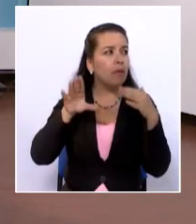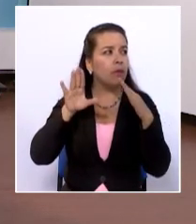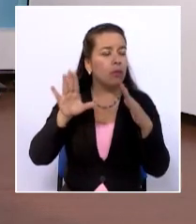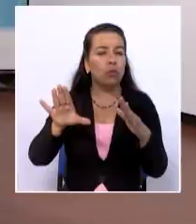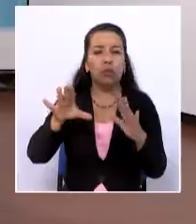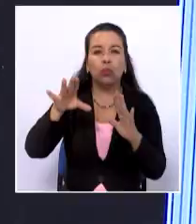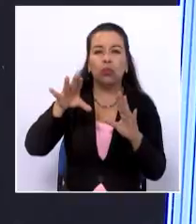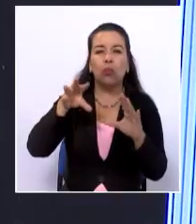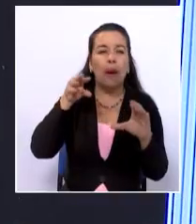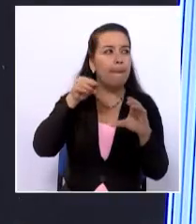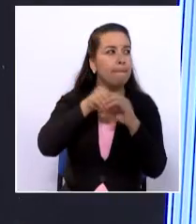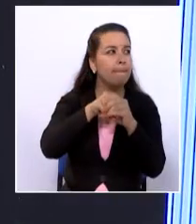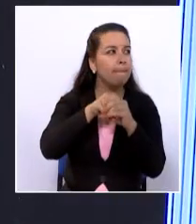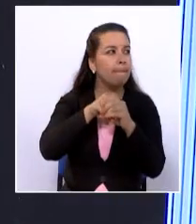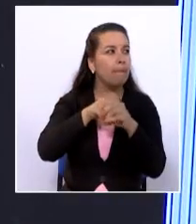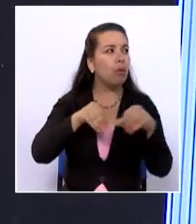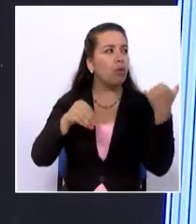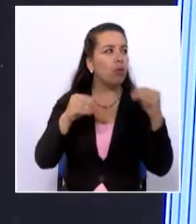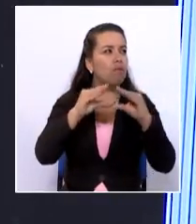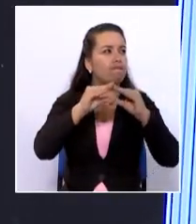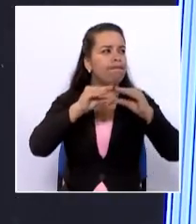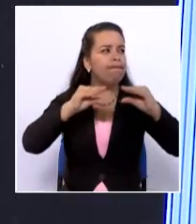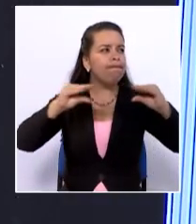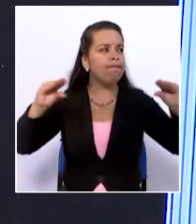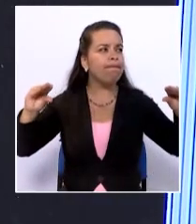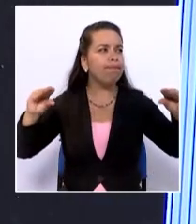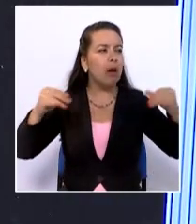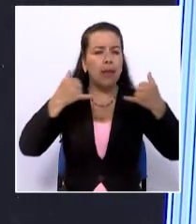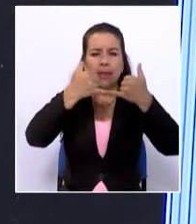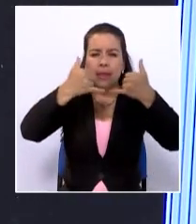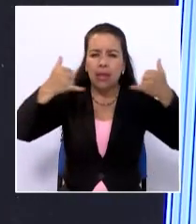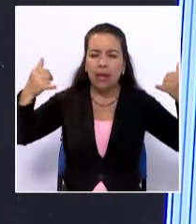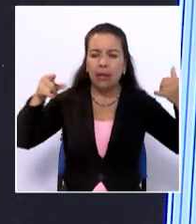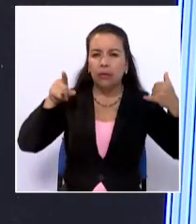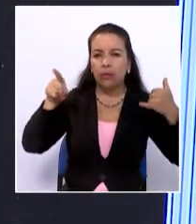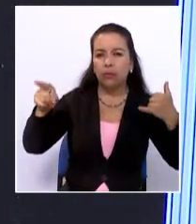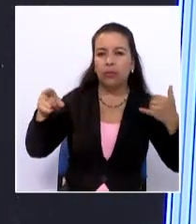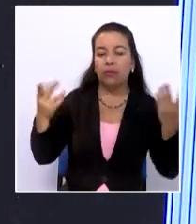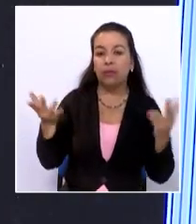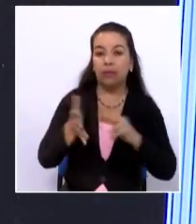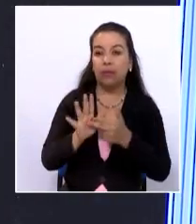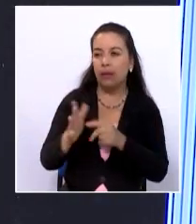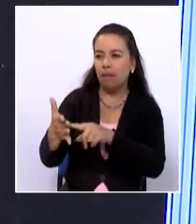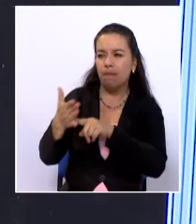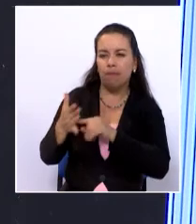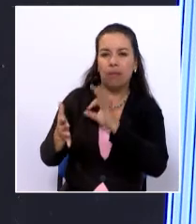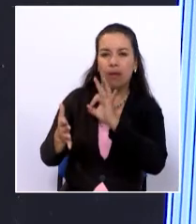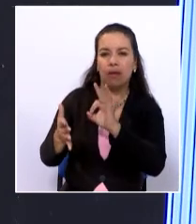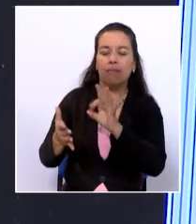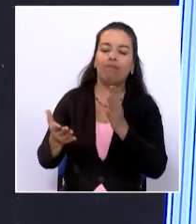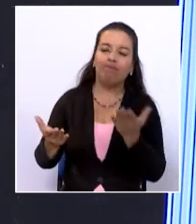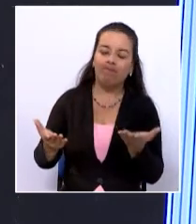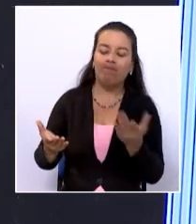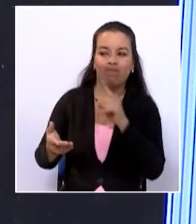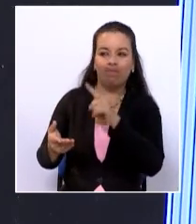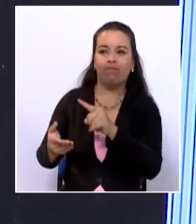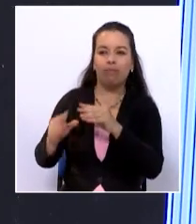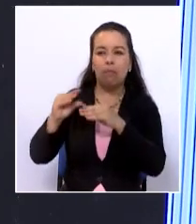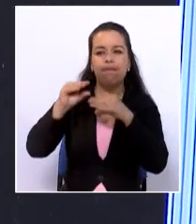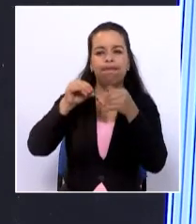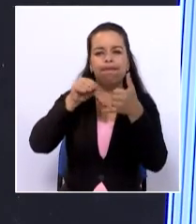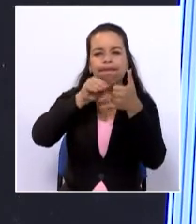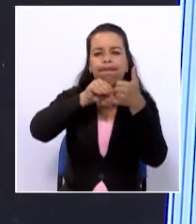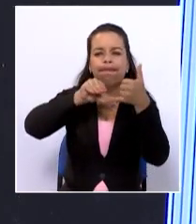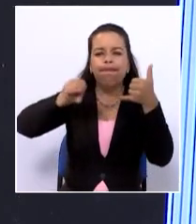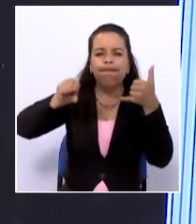profundo y uno superficial y vemos una línea de cogen y acá que nos divide 'la sele' de perfecto pero se se nota la disminución volumétrica